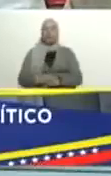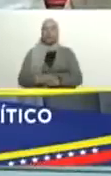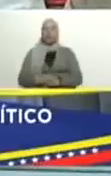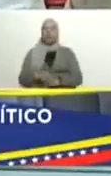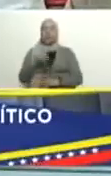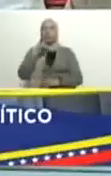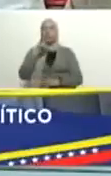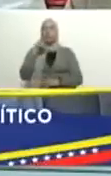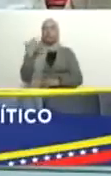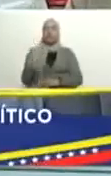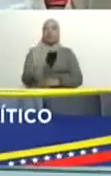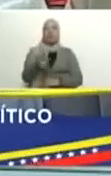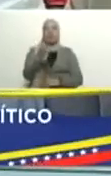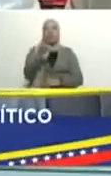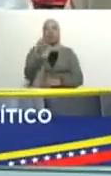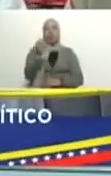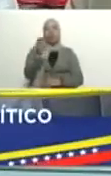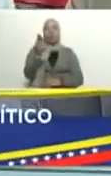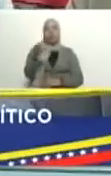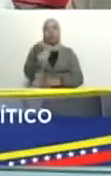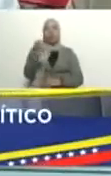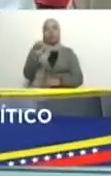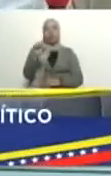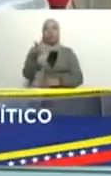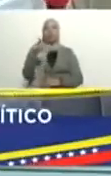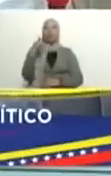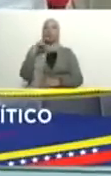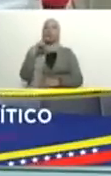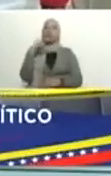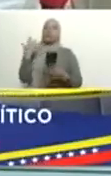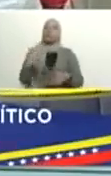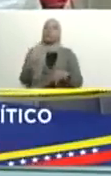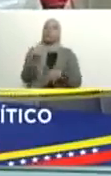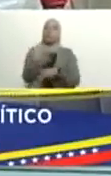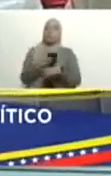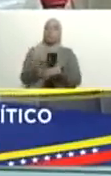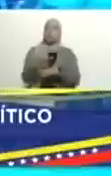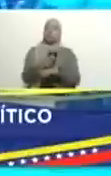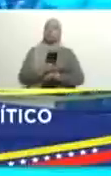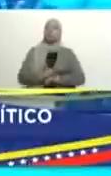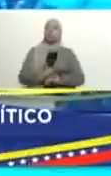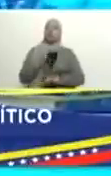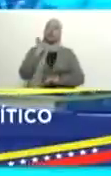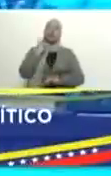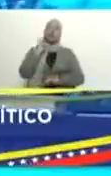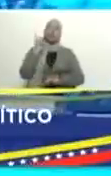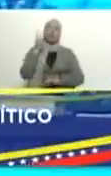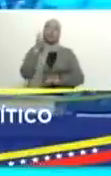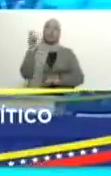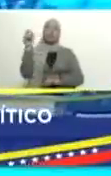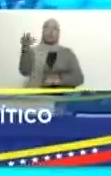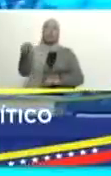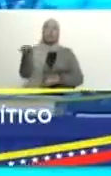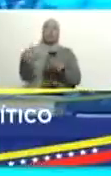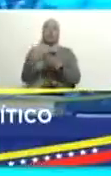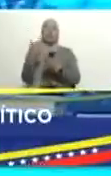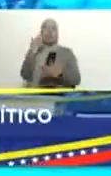Sacrificio gobernar de Los Roques, la Cava. ¿Ah? Vamos a mandar a la Cava para que gobierne de Los Roques.